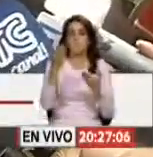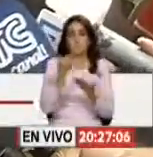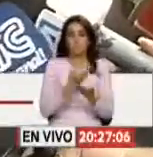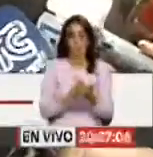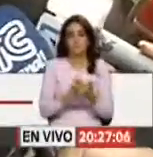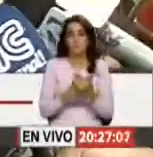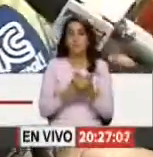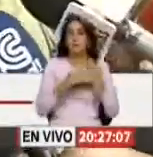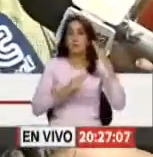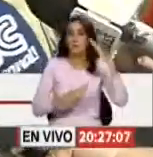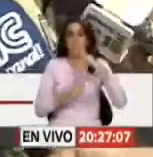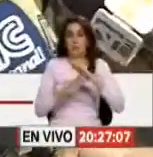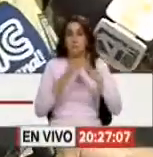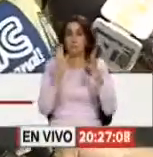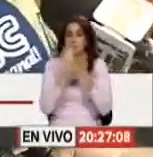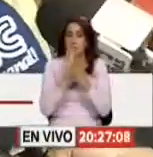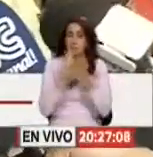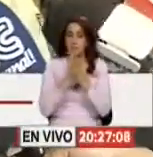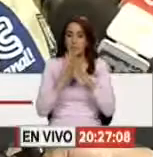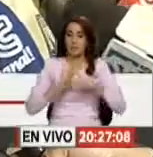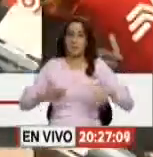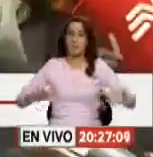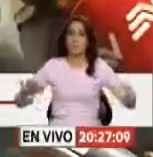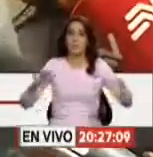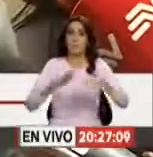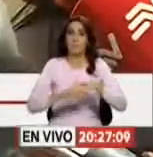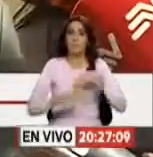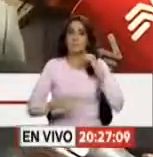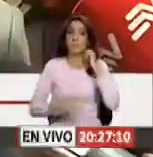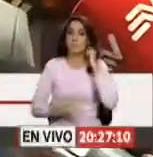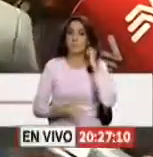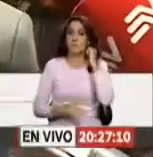paz, tranquilidad en el día de las elecciones.